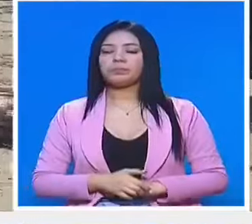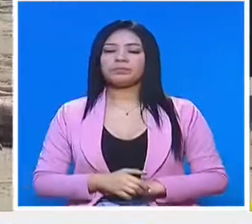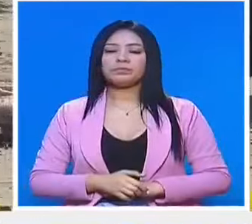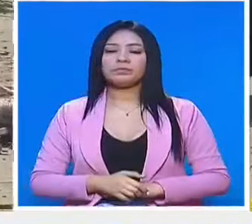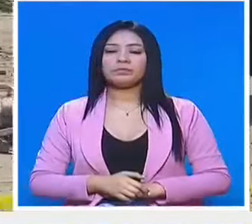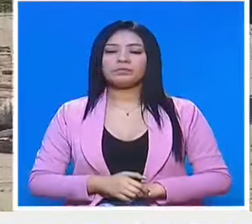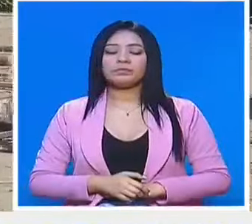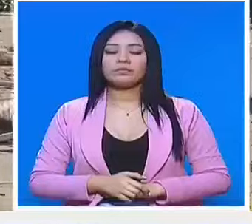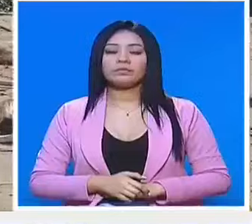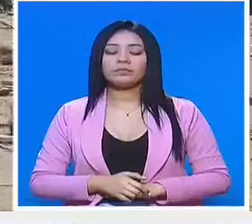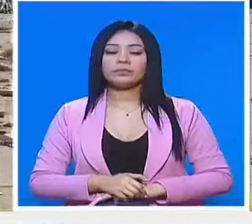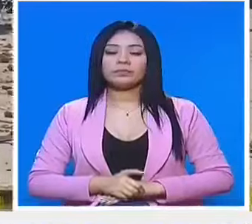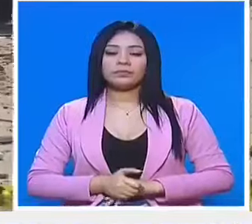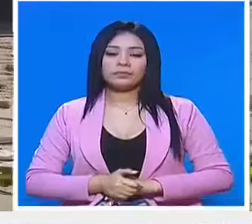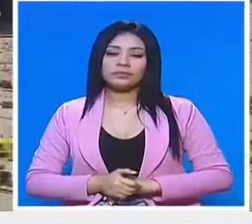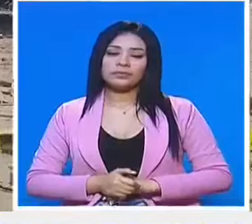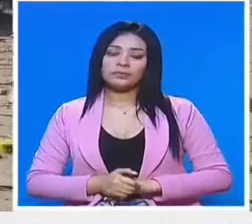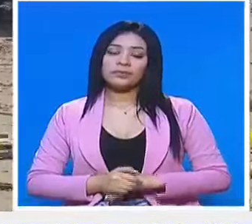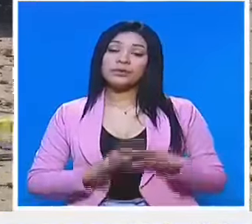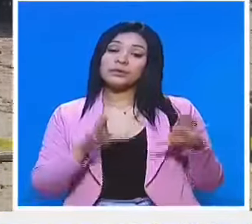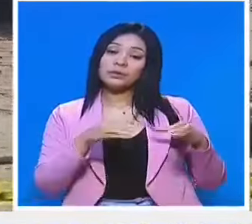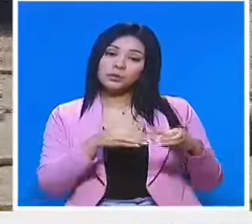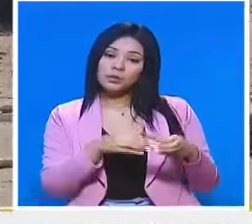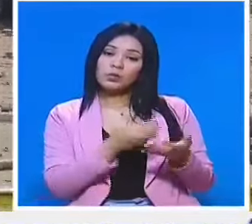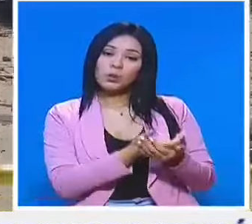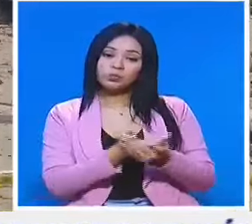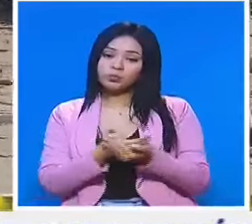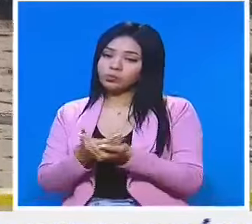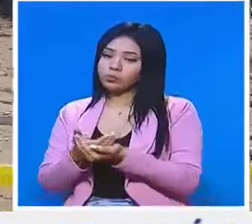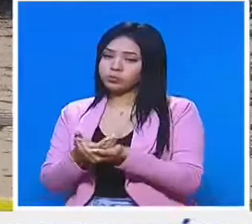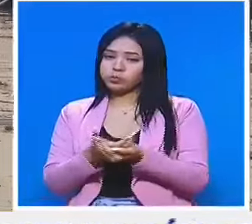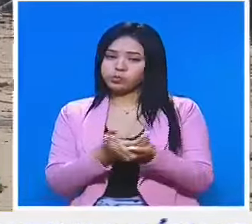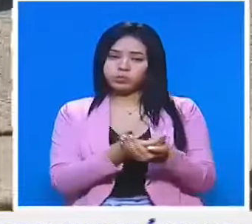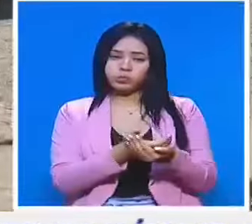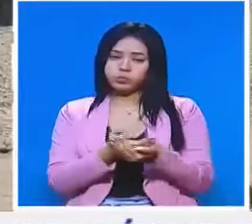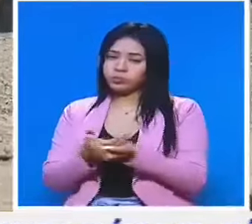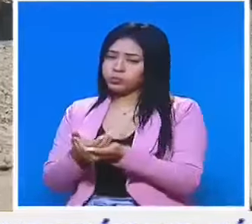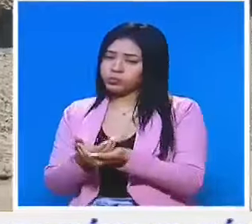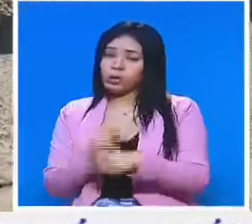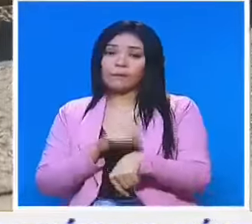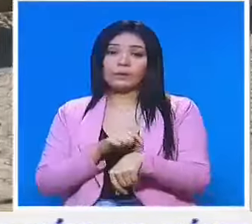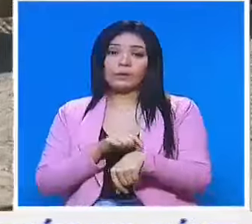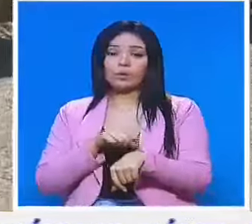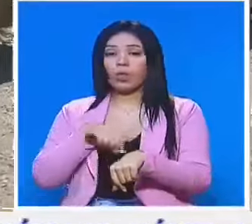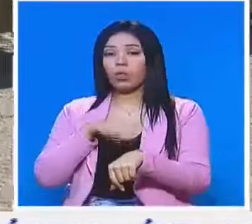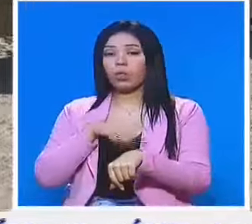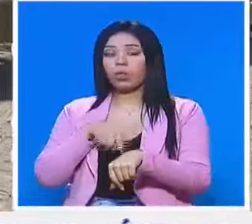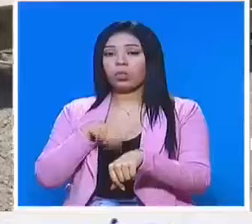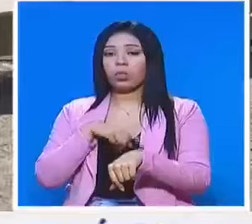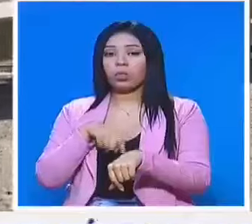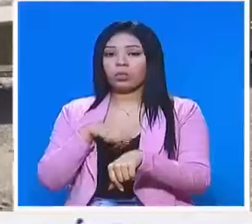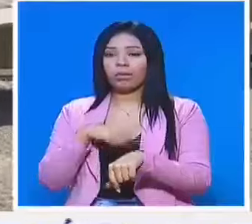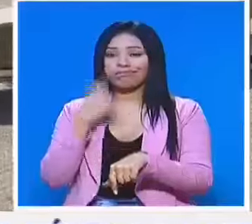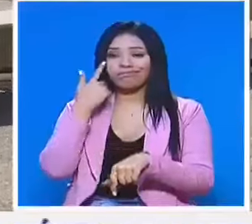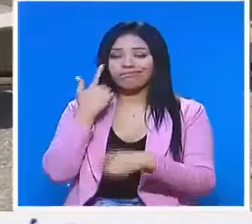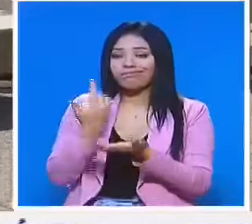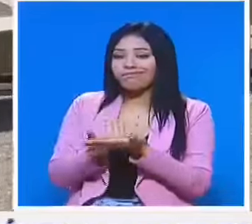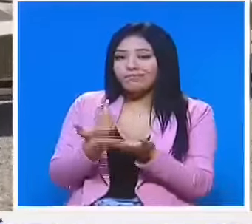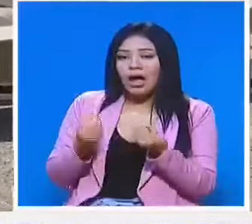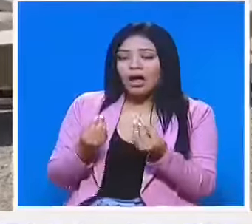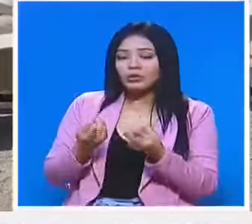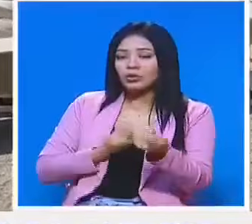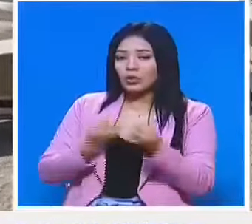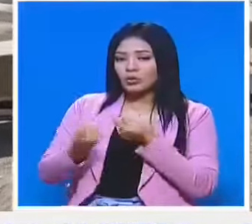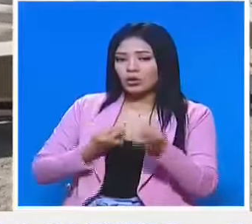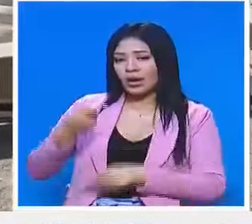Para contener las llamas, los efectivos, los bomberos, duraron varios minutos realizando maniobras hasta controlar la situación la